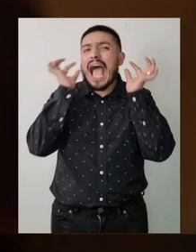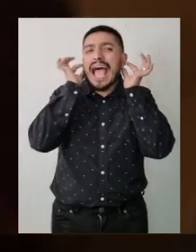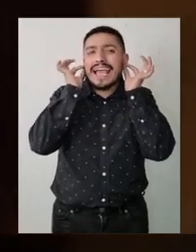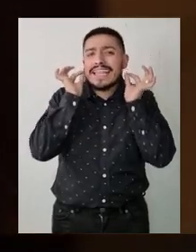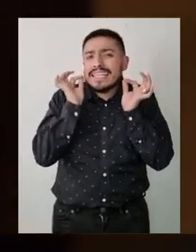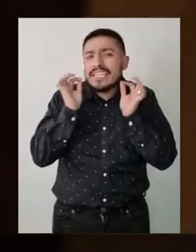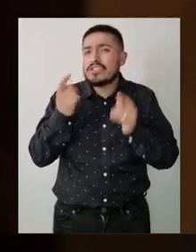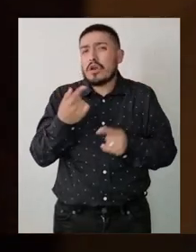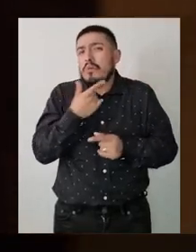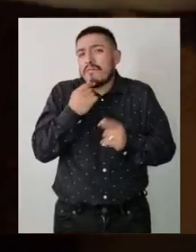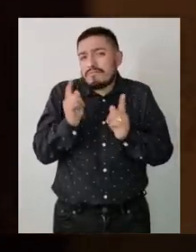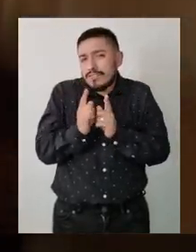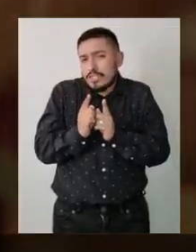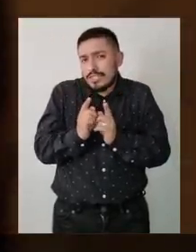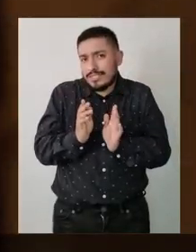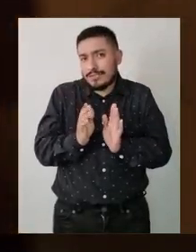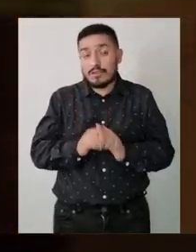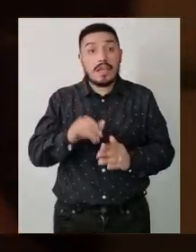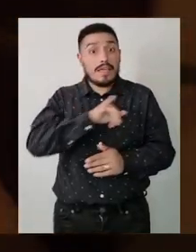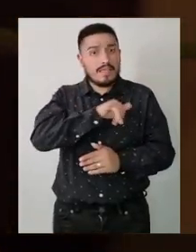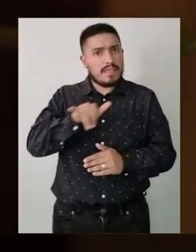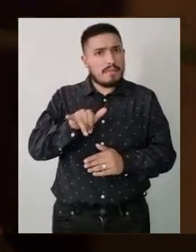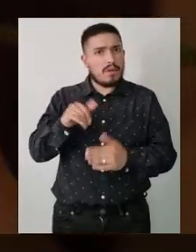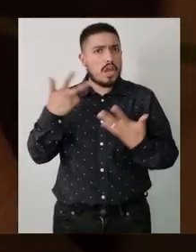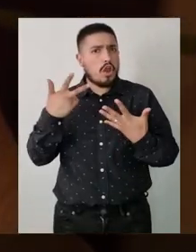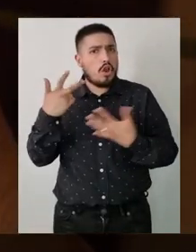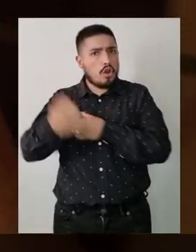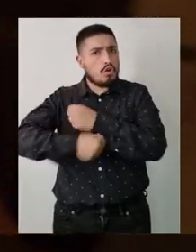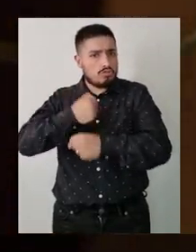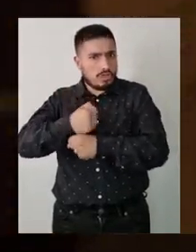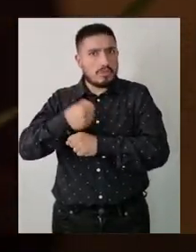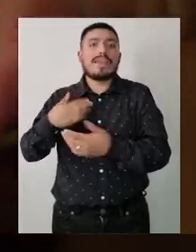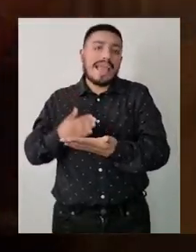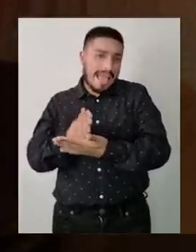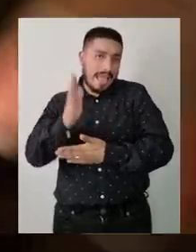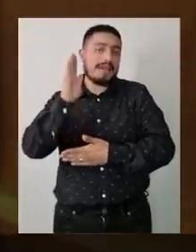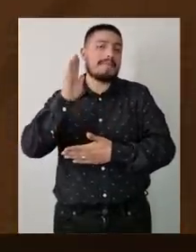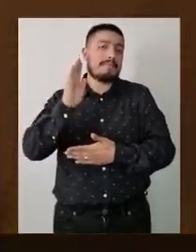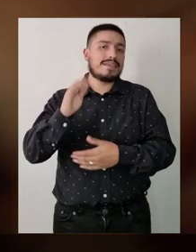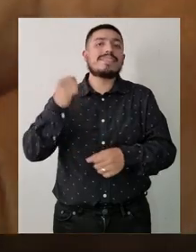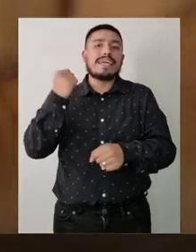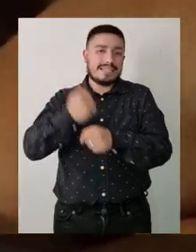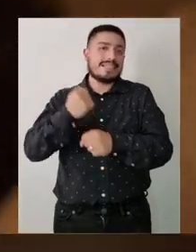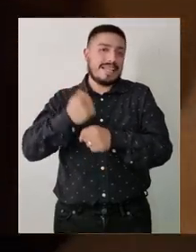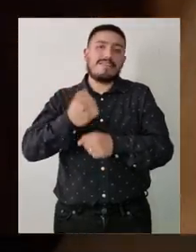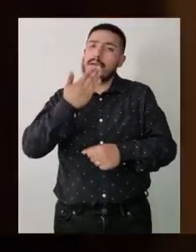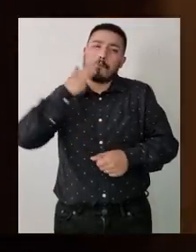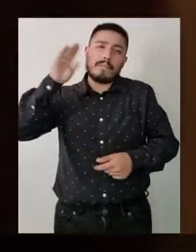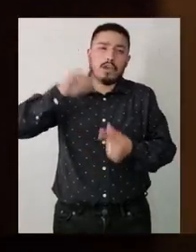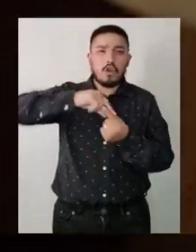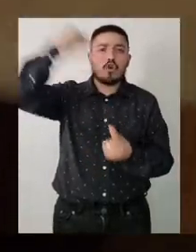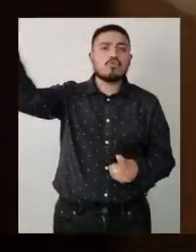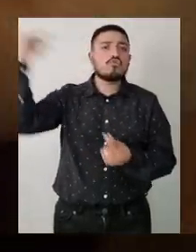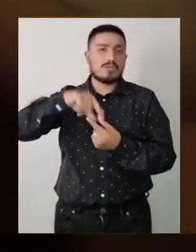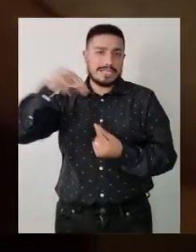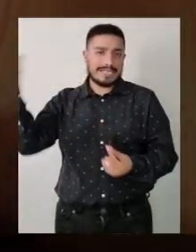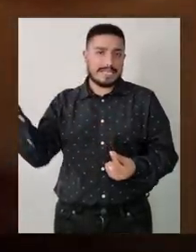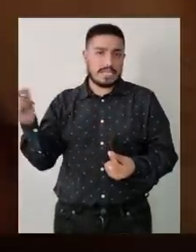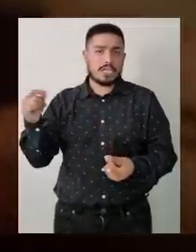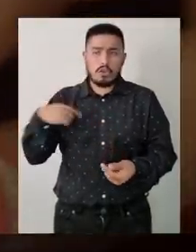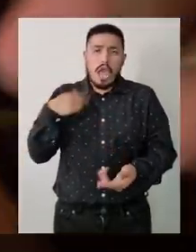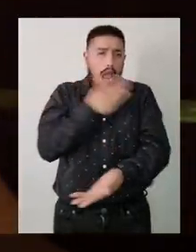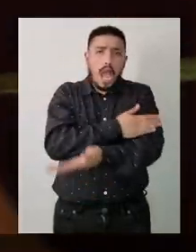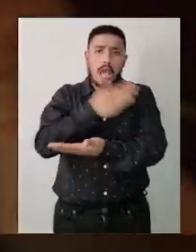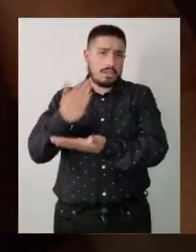aritos, cositas chiquititas. Y de ahí ya como a los 8 ya empecé a trabajar bien el junquillo. Estoy de